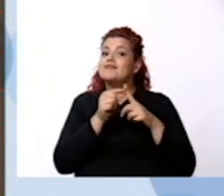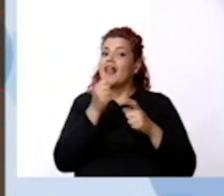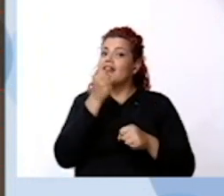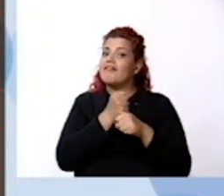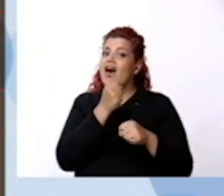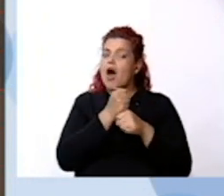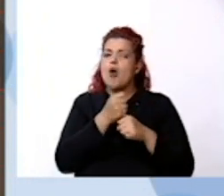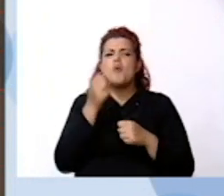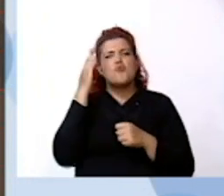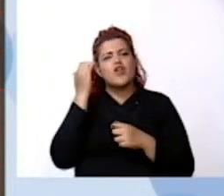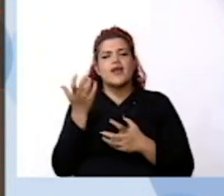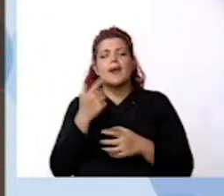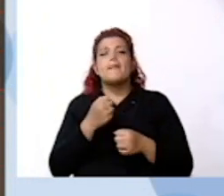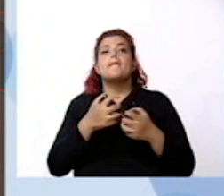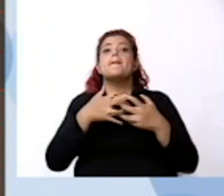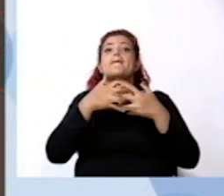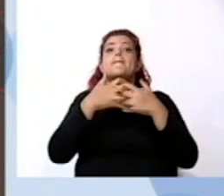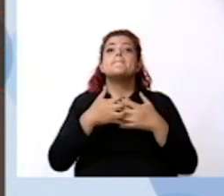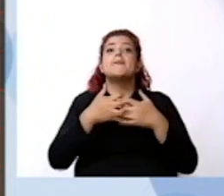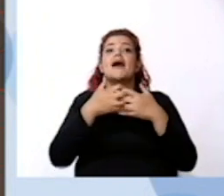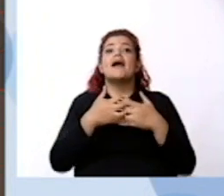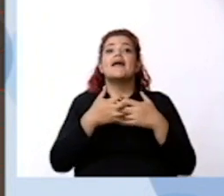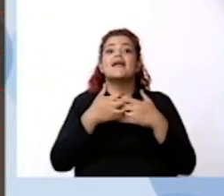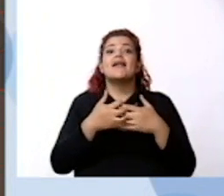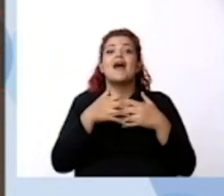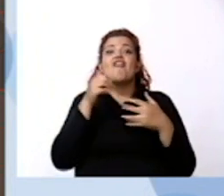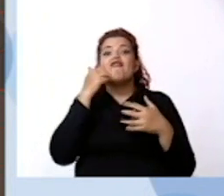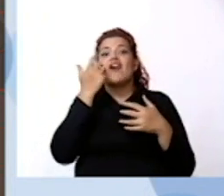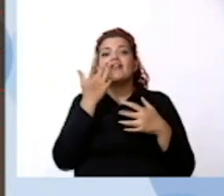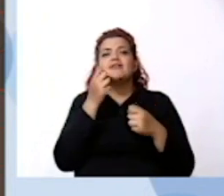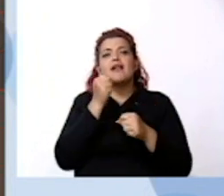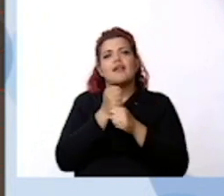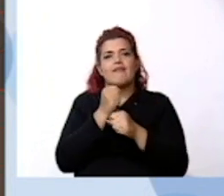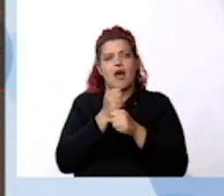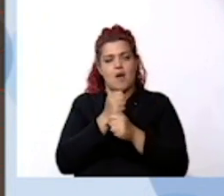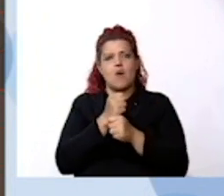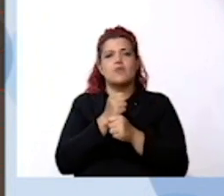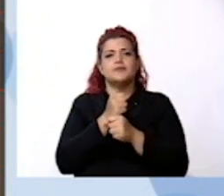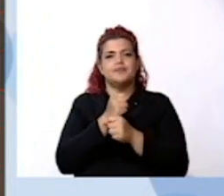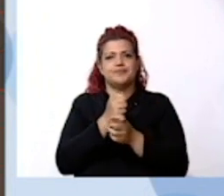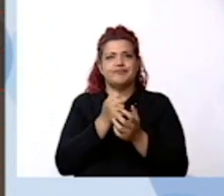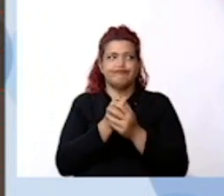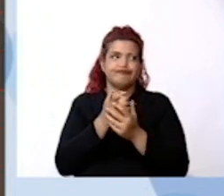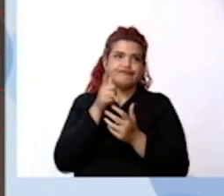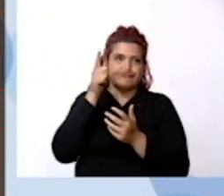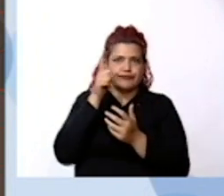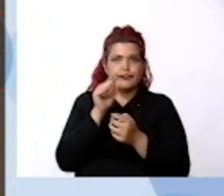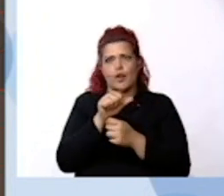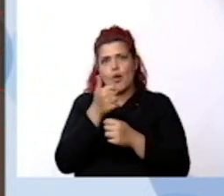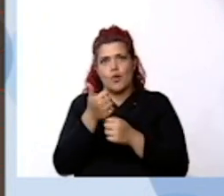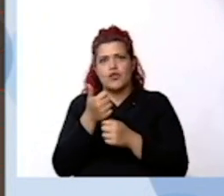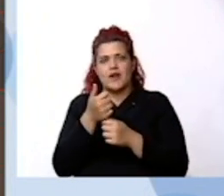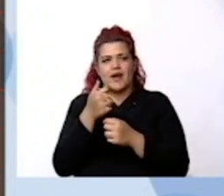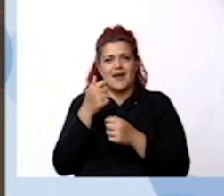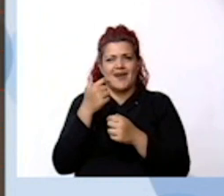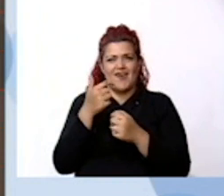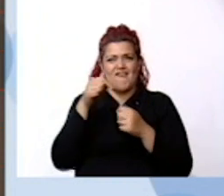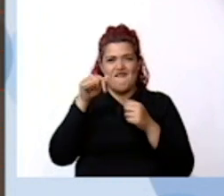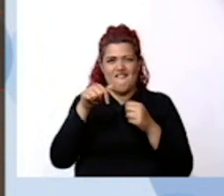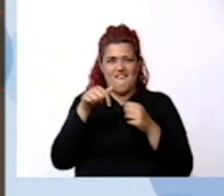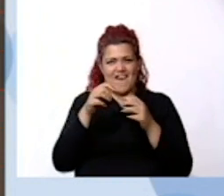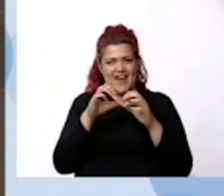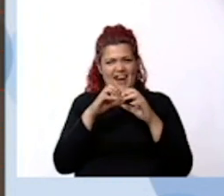máquinas nos facilitan nuestro trabajo y, por supuesto, las artistas de la clase de